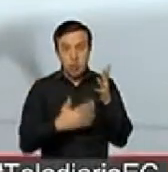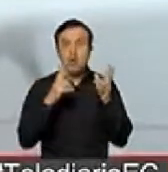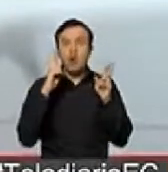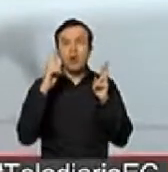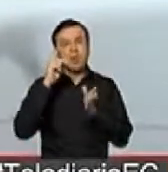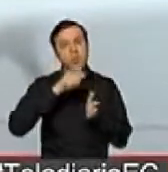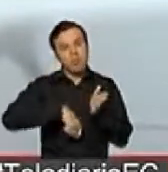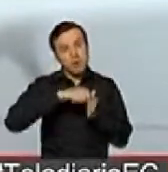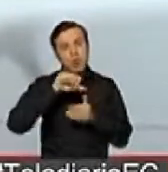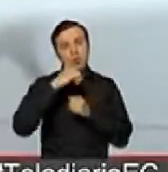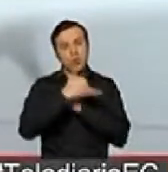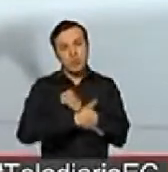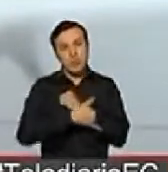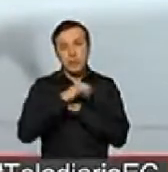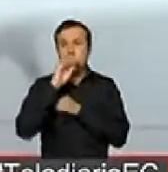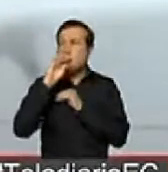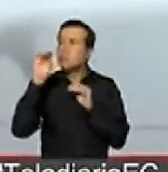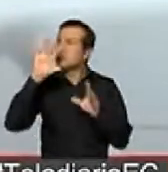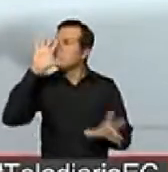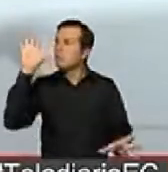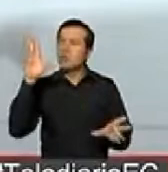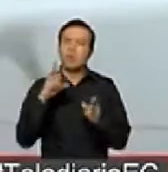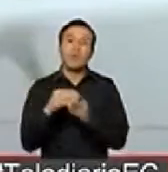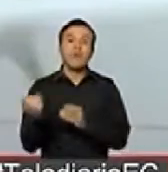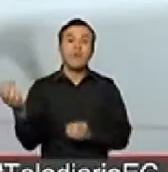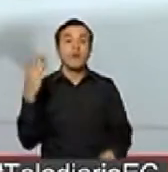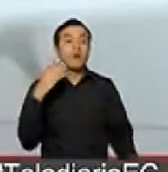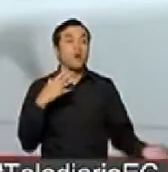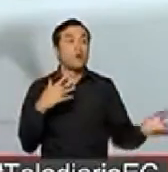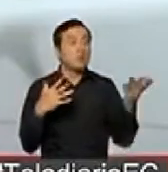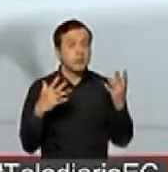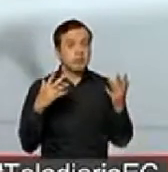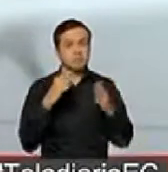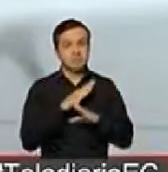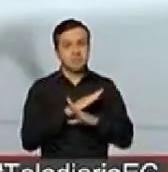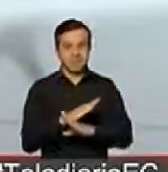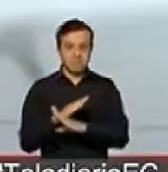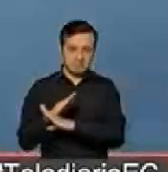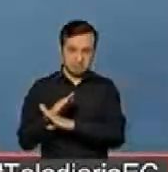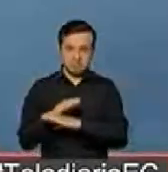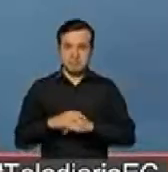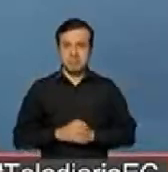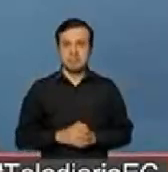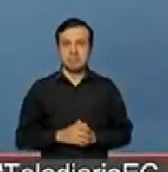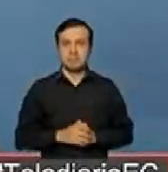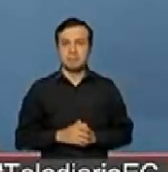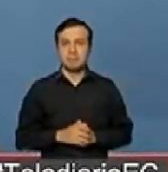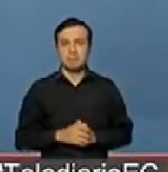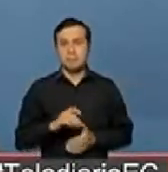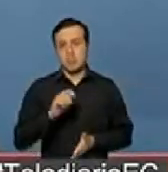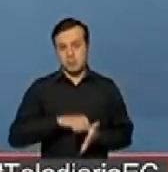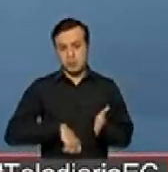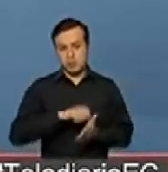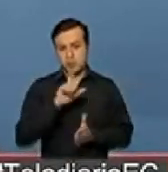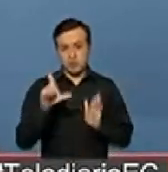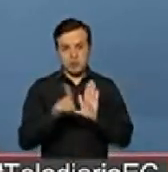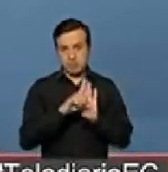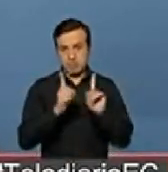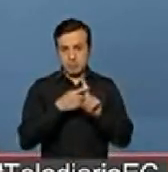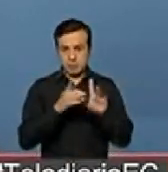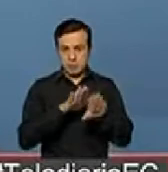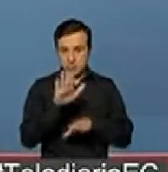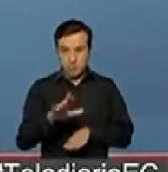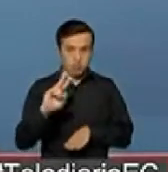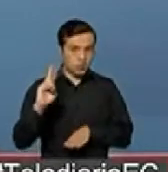convenios con otros países para que nos otorguen toda esa información y poder prevenir efectivamente. O sea, la aprobación de esta ley sería un primer paso. De ahí